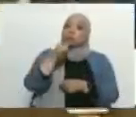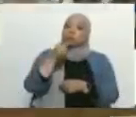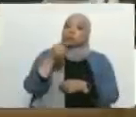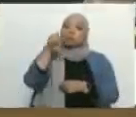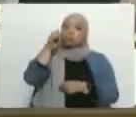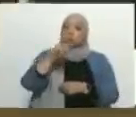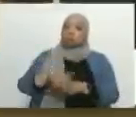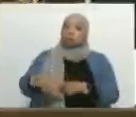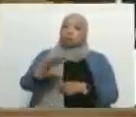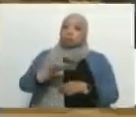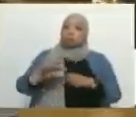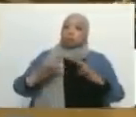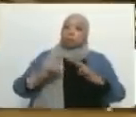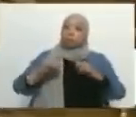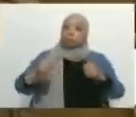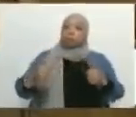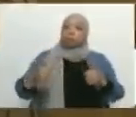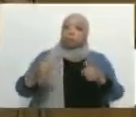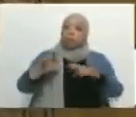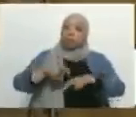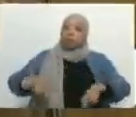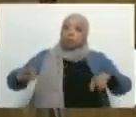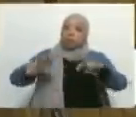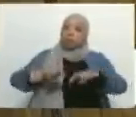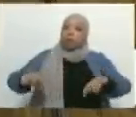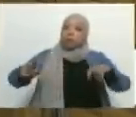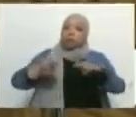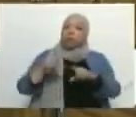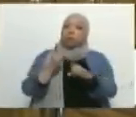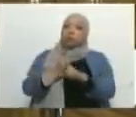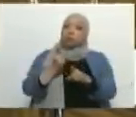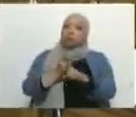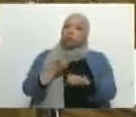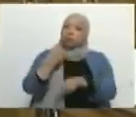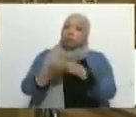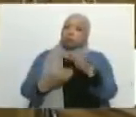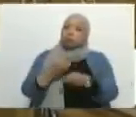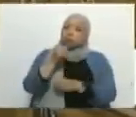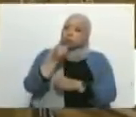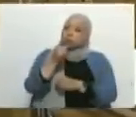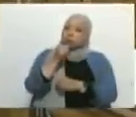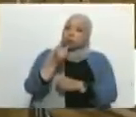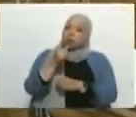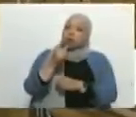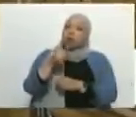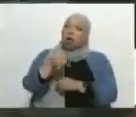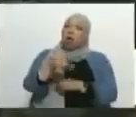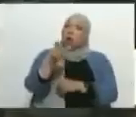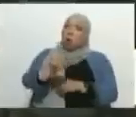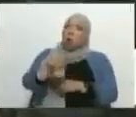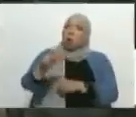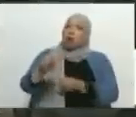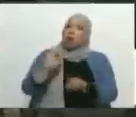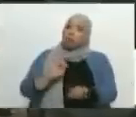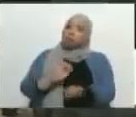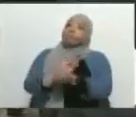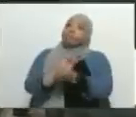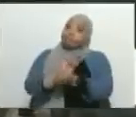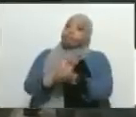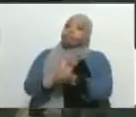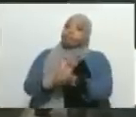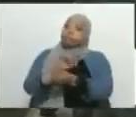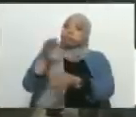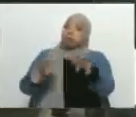Poder Ciudadano para iniciar todas las investigaciones competentes para determinar los delitos en los que pudo haber incurrido